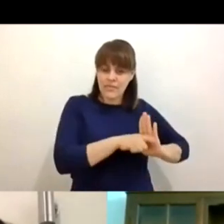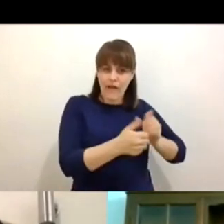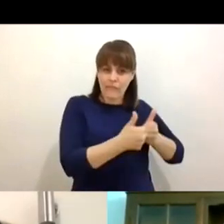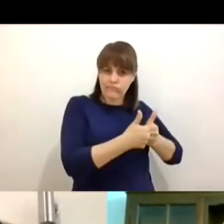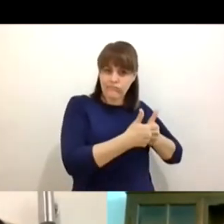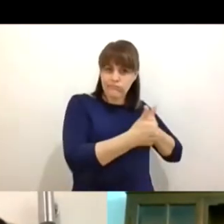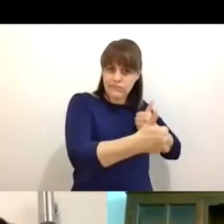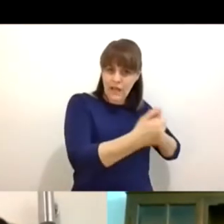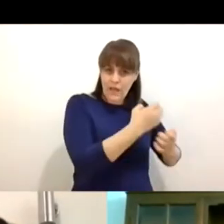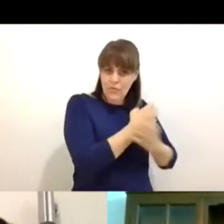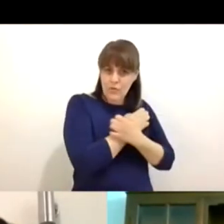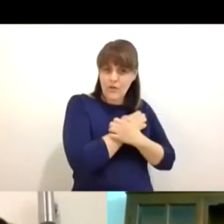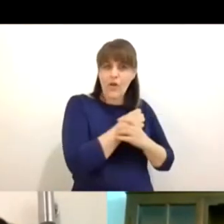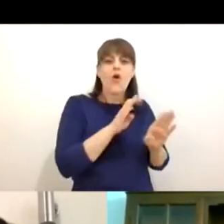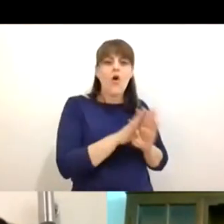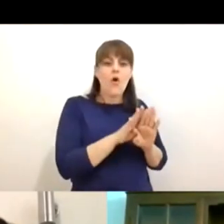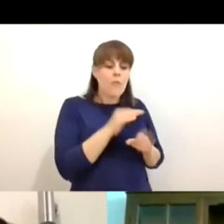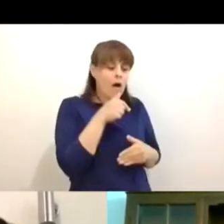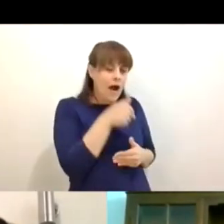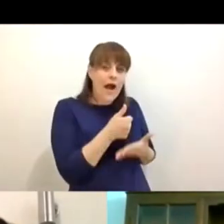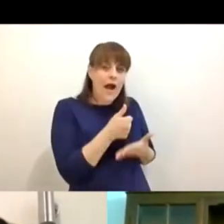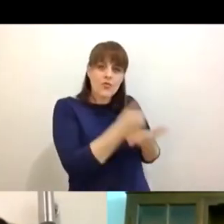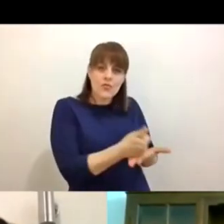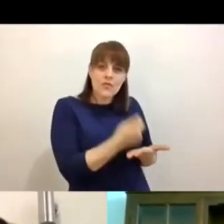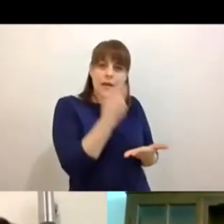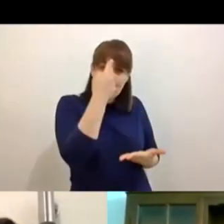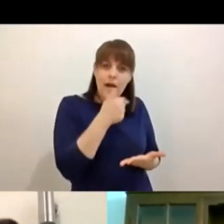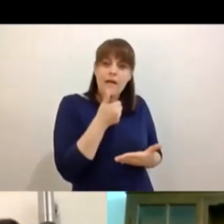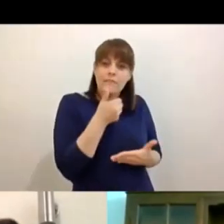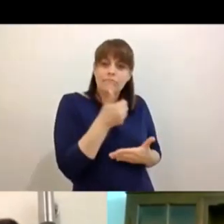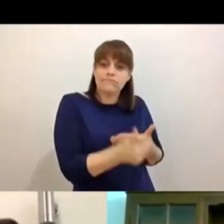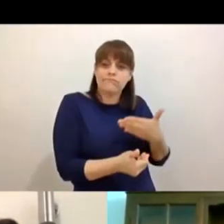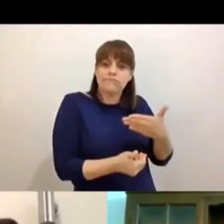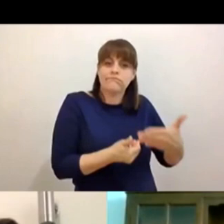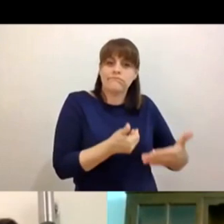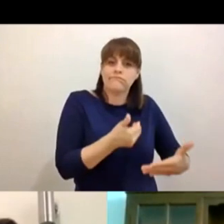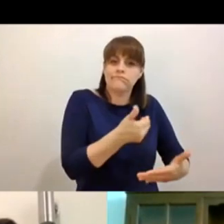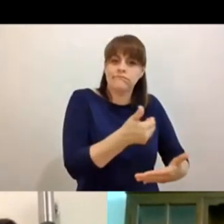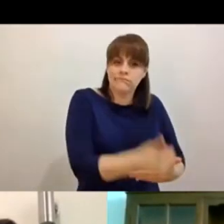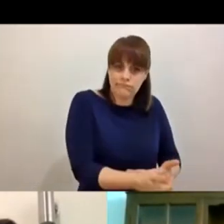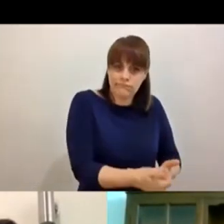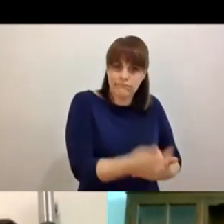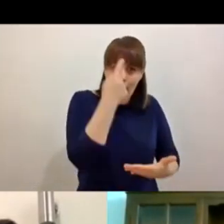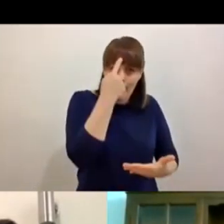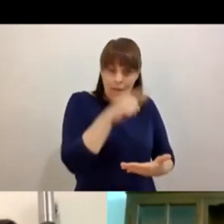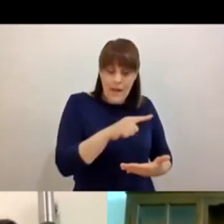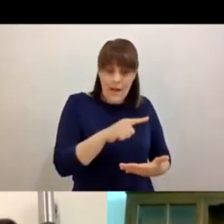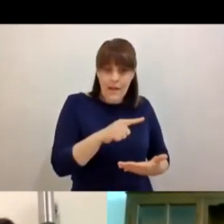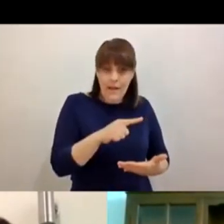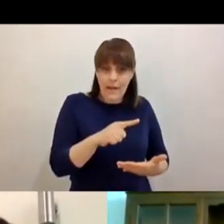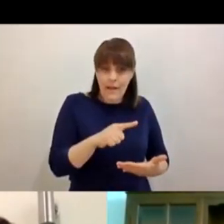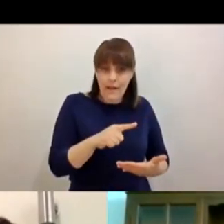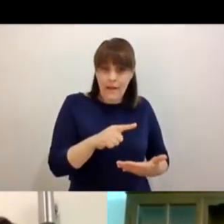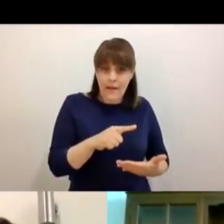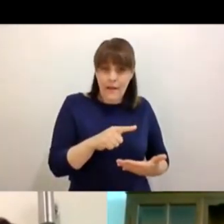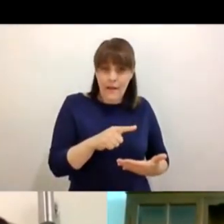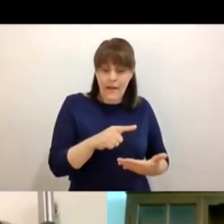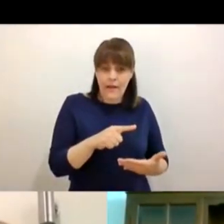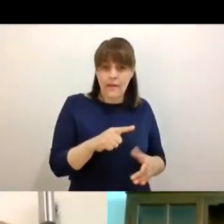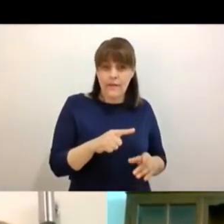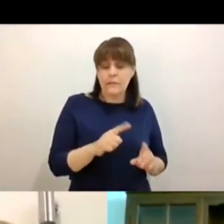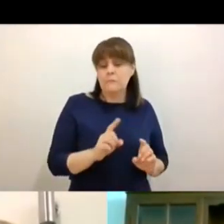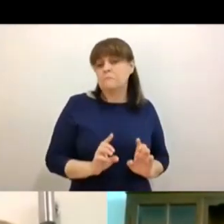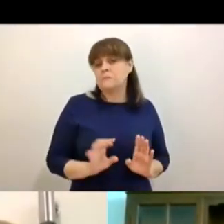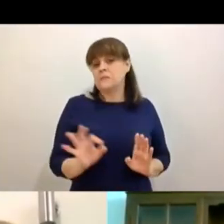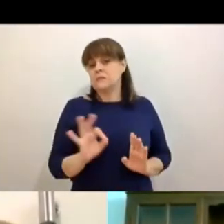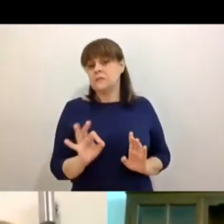finalmente a través del proceso, el proceso garantista que está dispuesto, y lograr en aquel asunto en el cual se encuentre